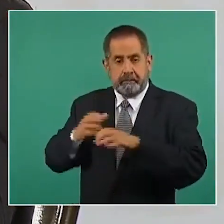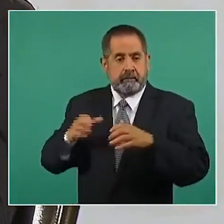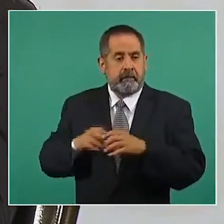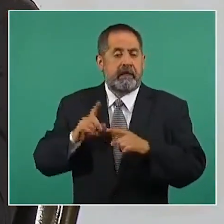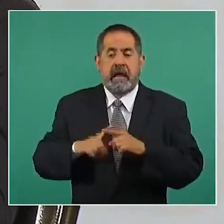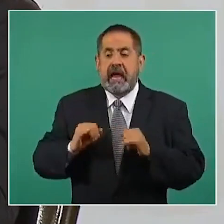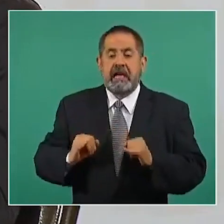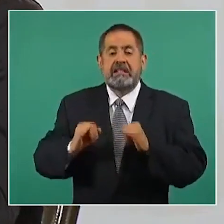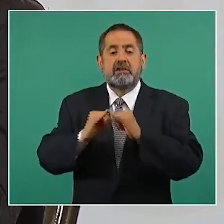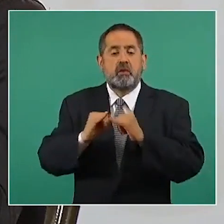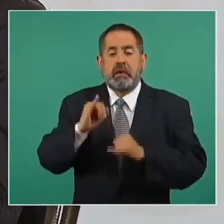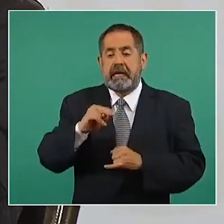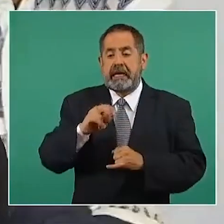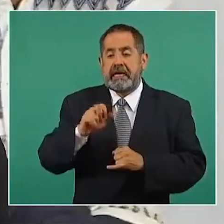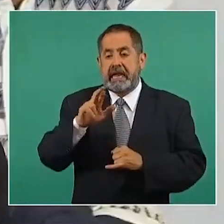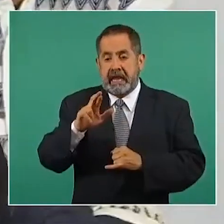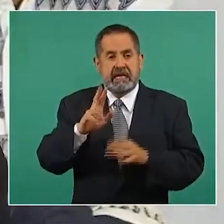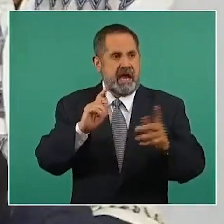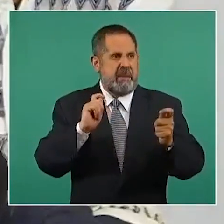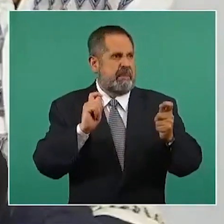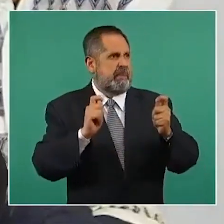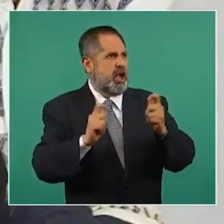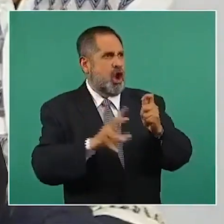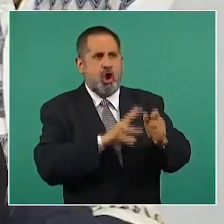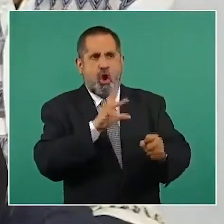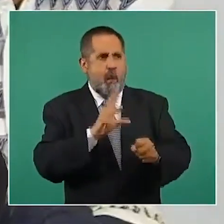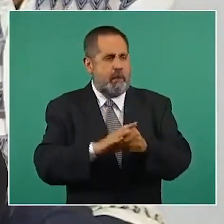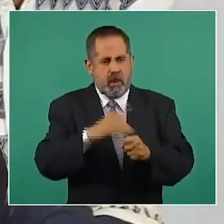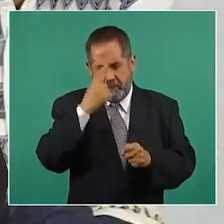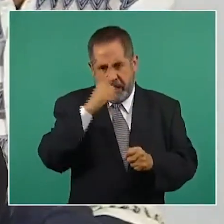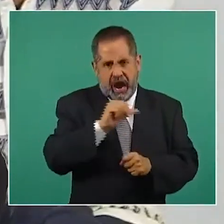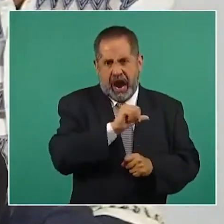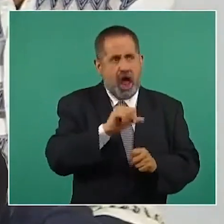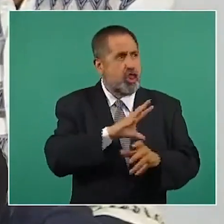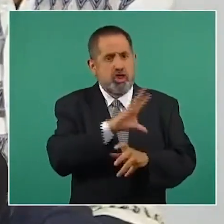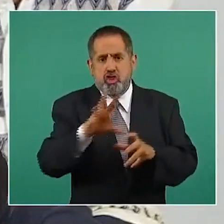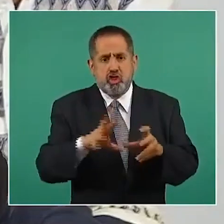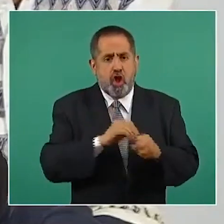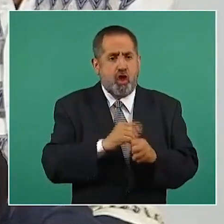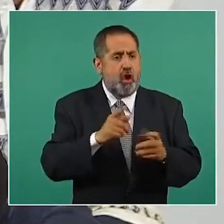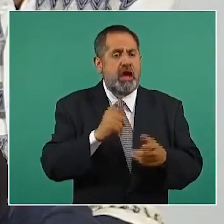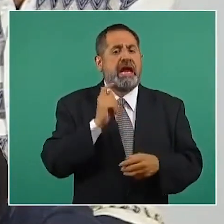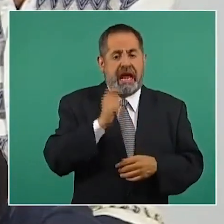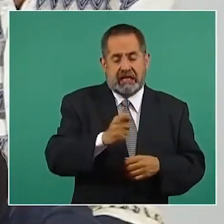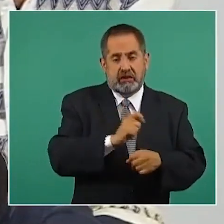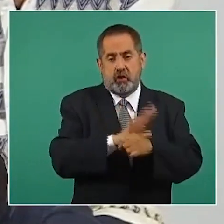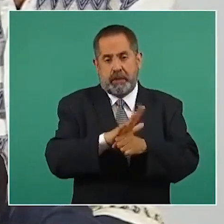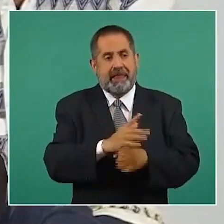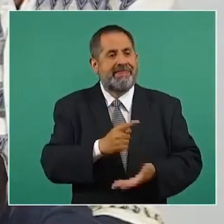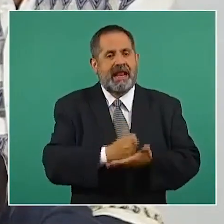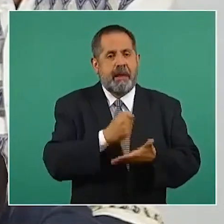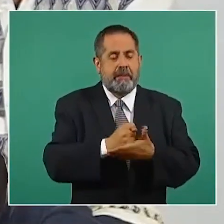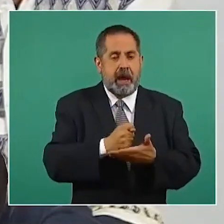Nacional de Enfermedades Respiratorias se ha reconvertido completamente, es un hospital de terapia, es una terapia intensiva. El